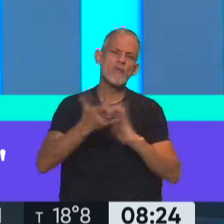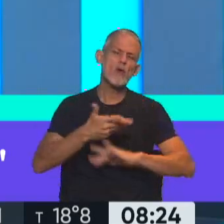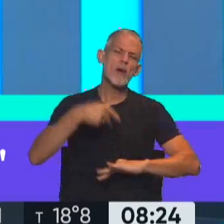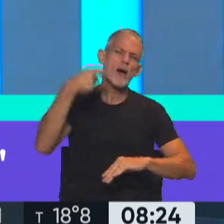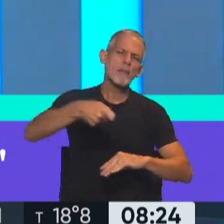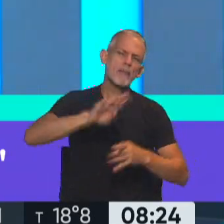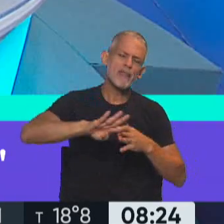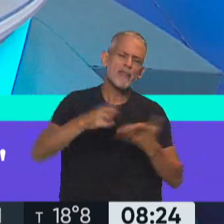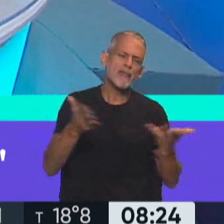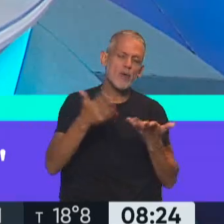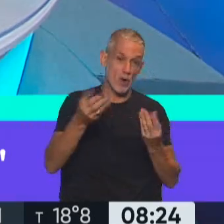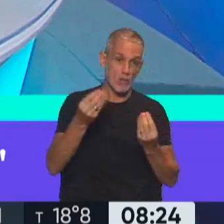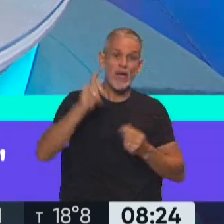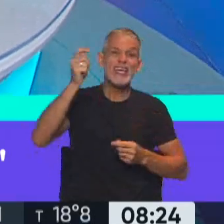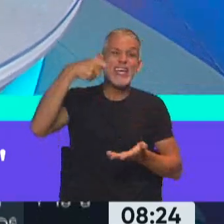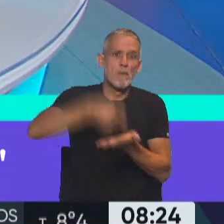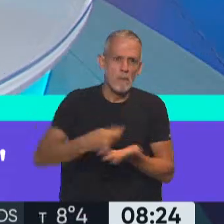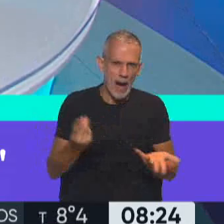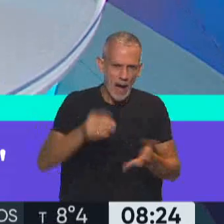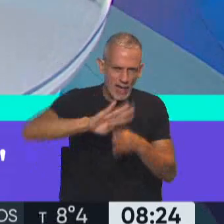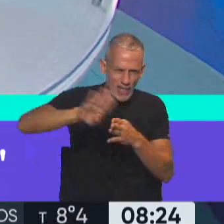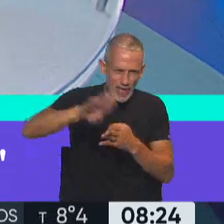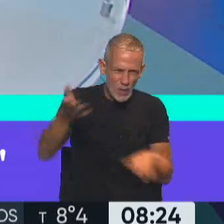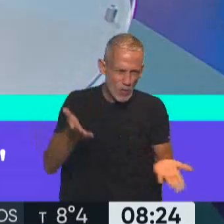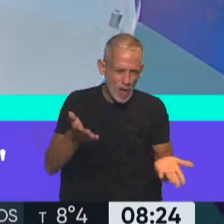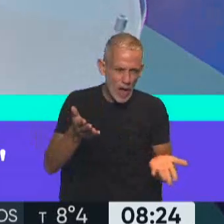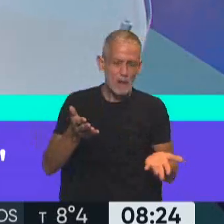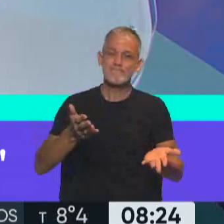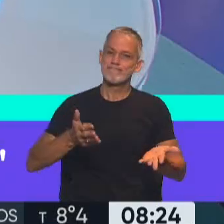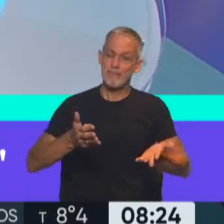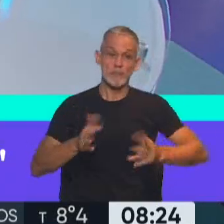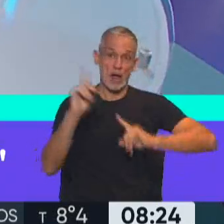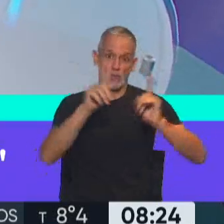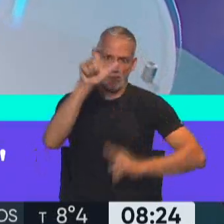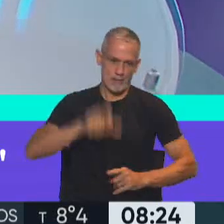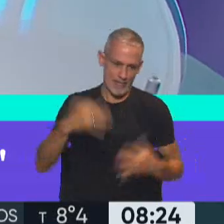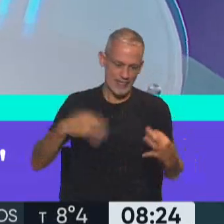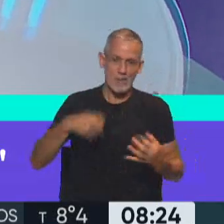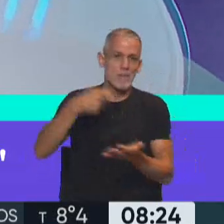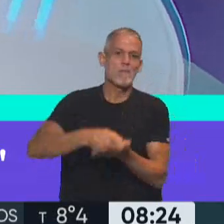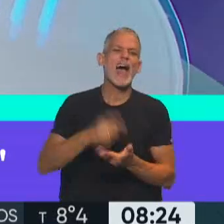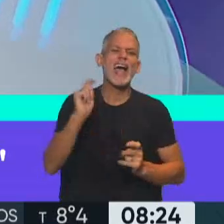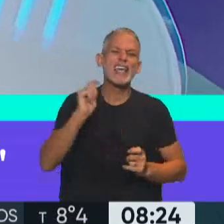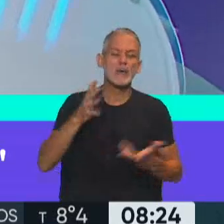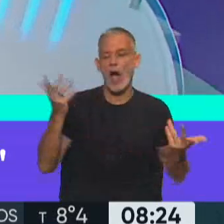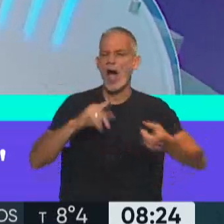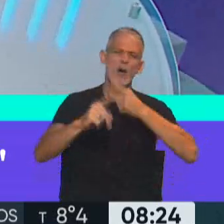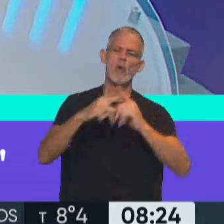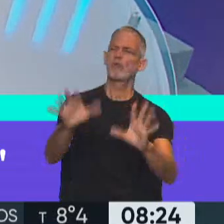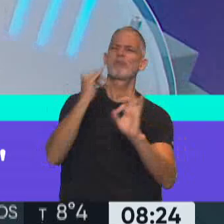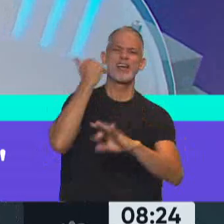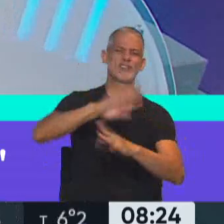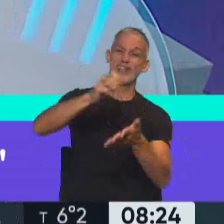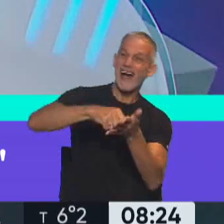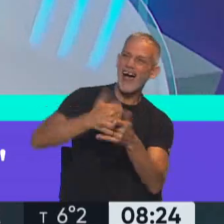para nosotros, quién va a pagar. Porque alguien tiene que pagar, no es que uno acuerda con el